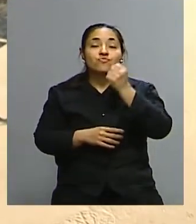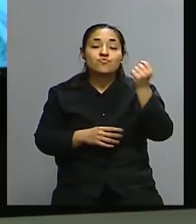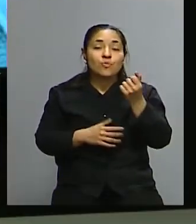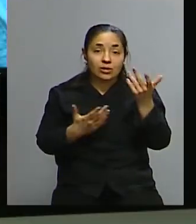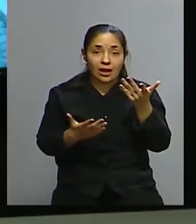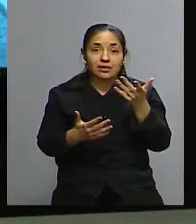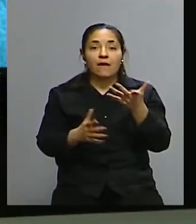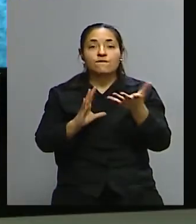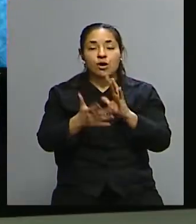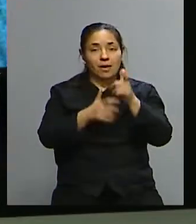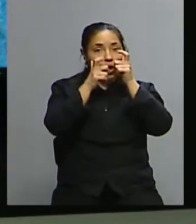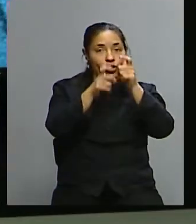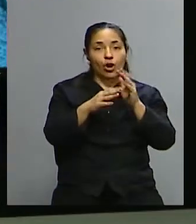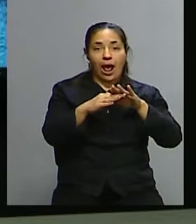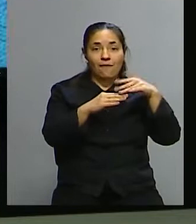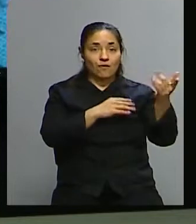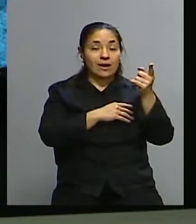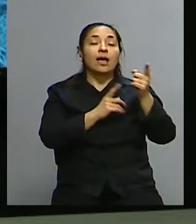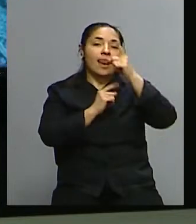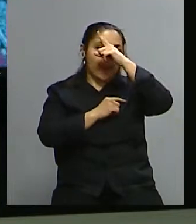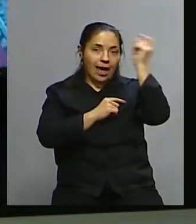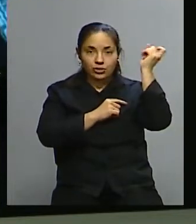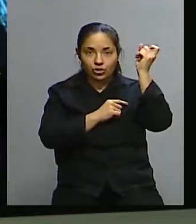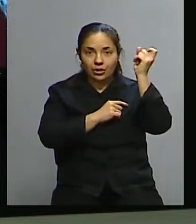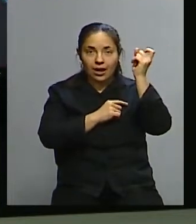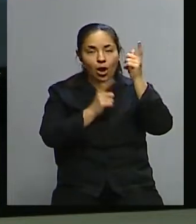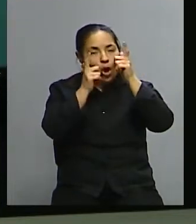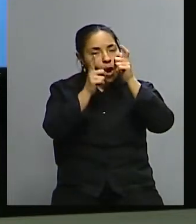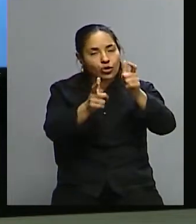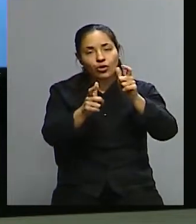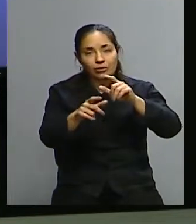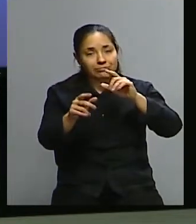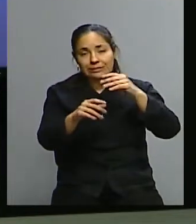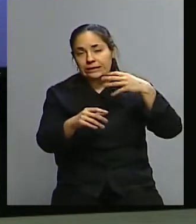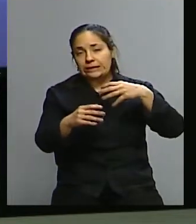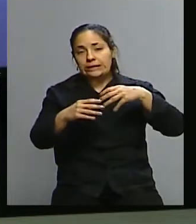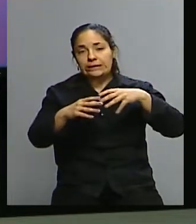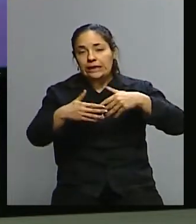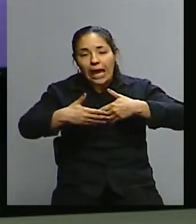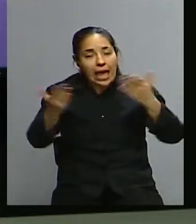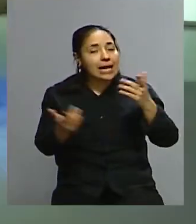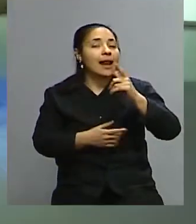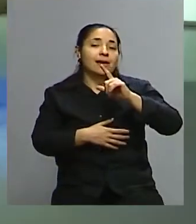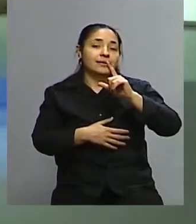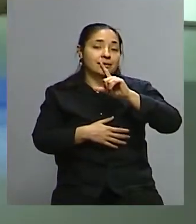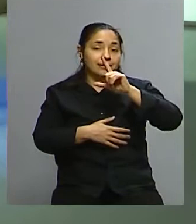control externo nacional, que es la Auditoría General de la Nación, y el Tribunal de Cuentas, que tiene